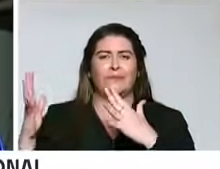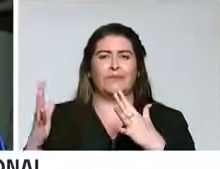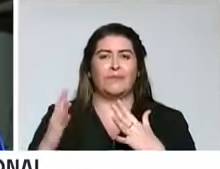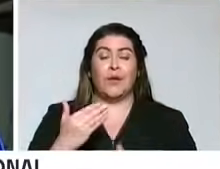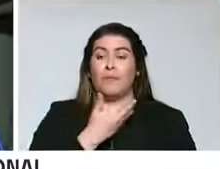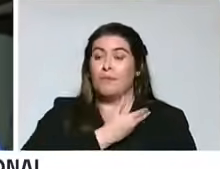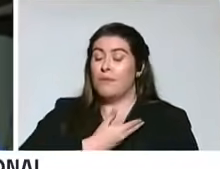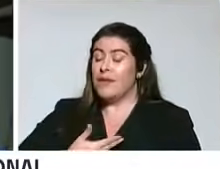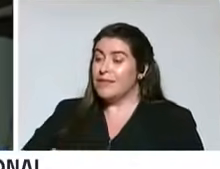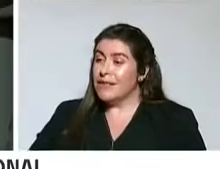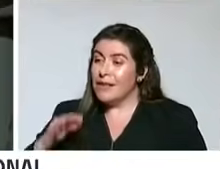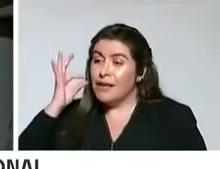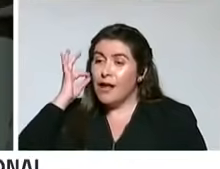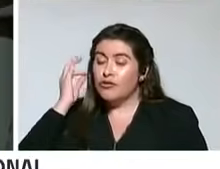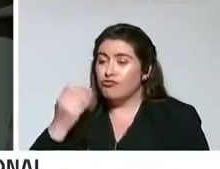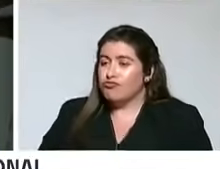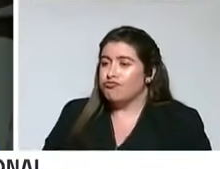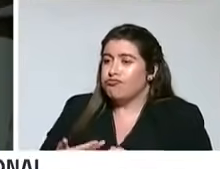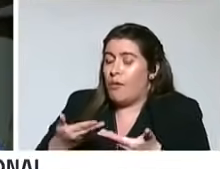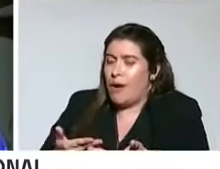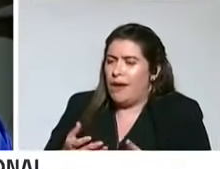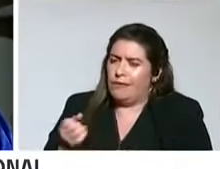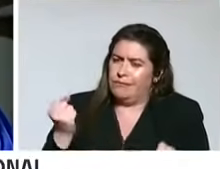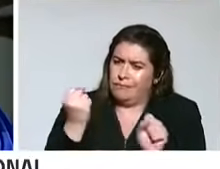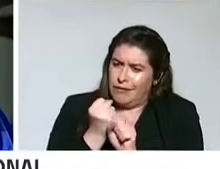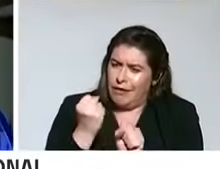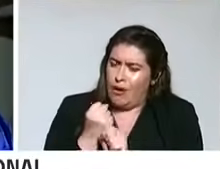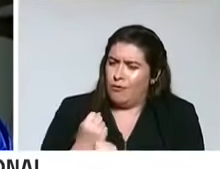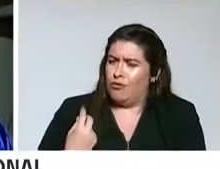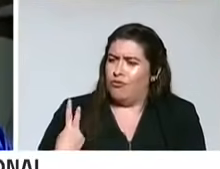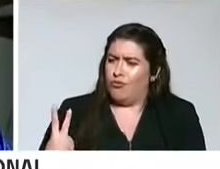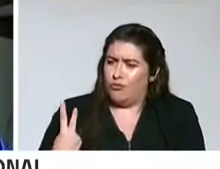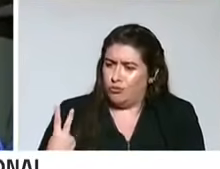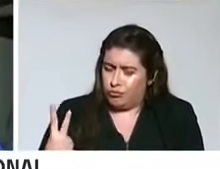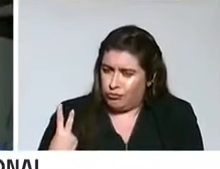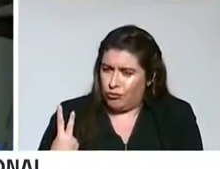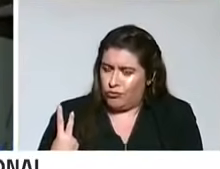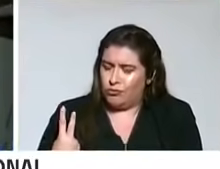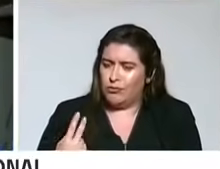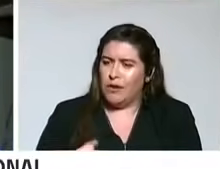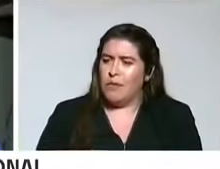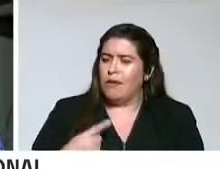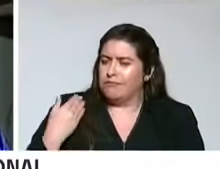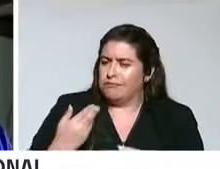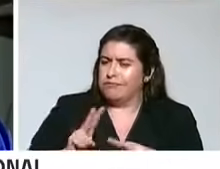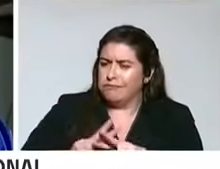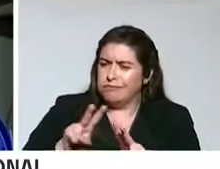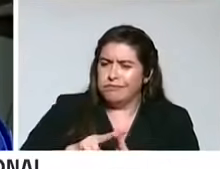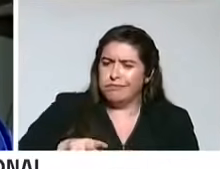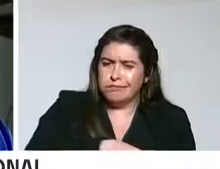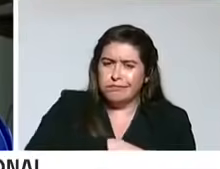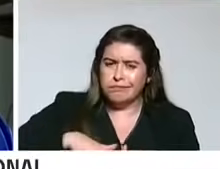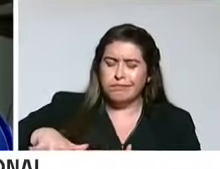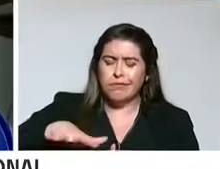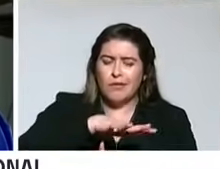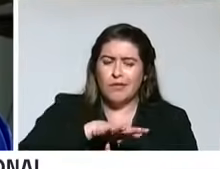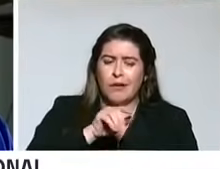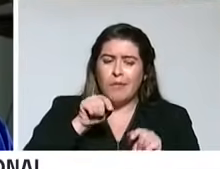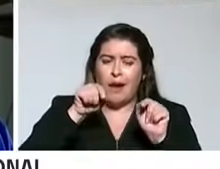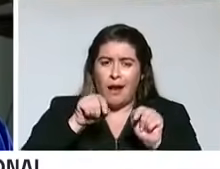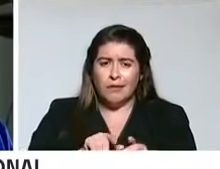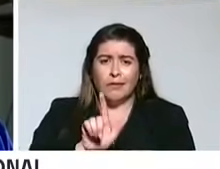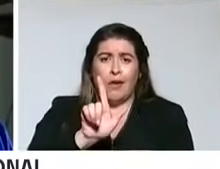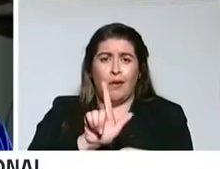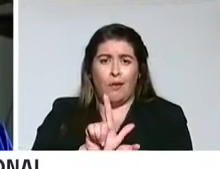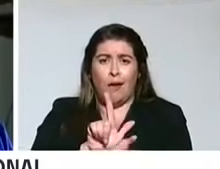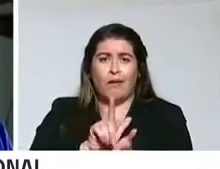Presidenta, yo me pongo a su disposición para que trabajemos juntas, para que podamos generar las condiciones para que este espacio también pueda